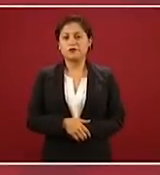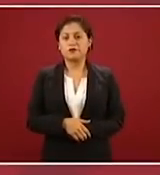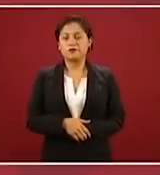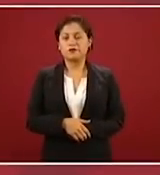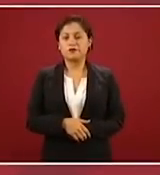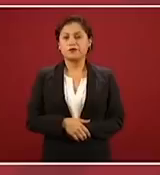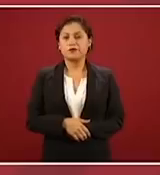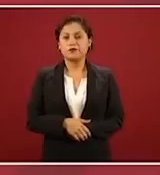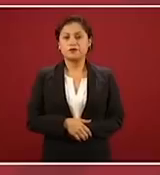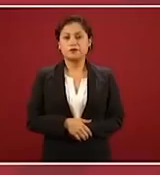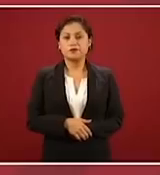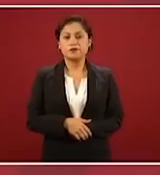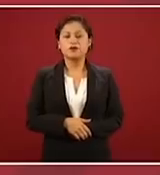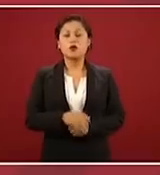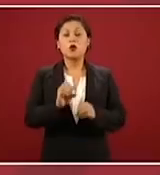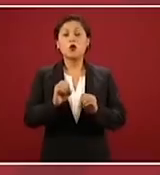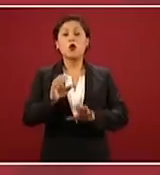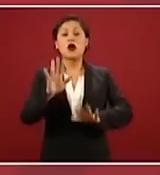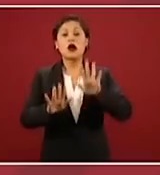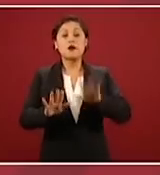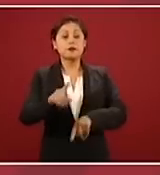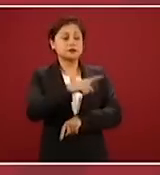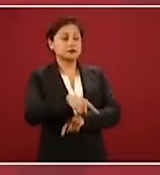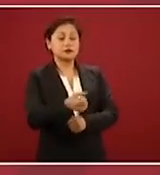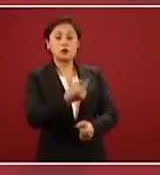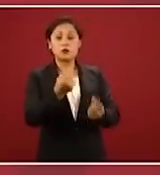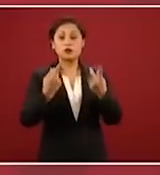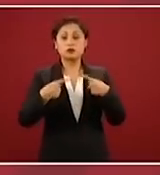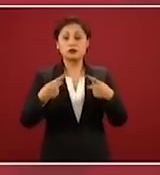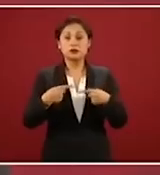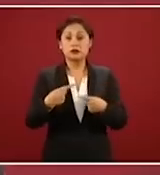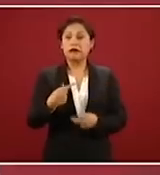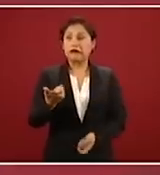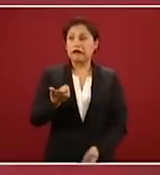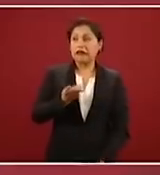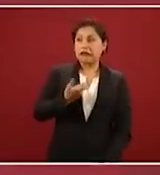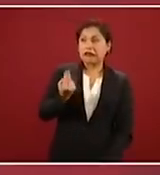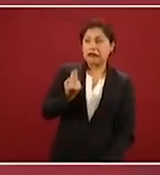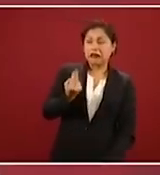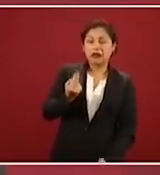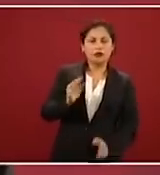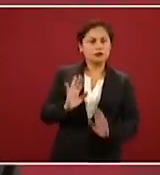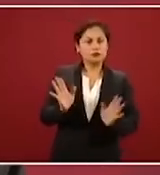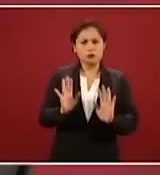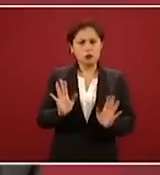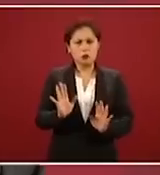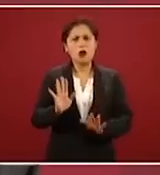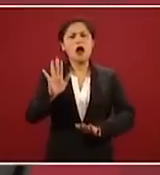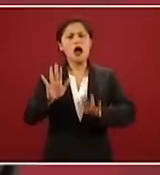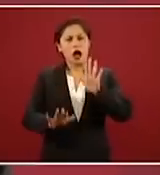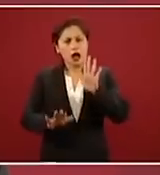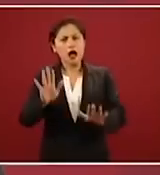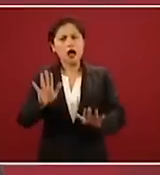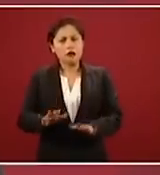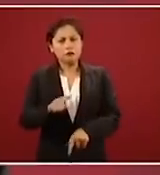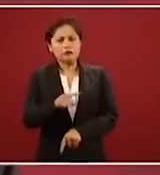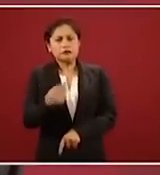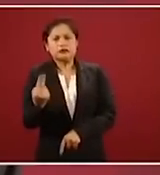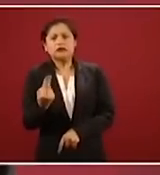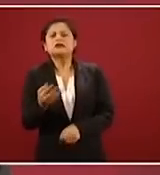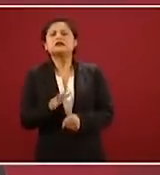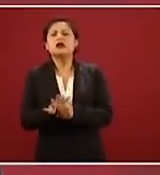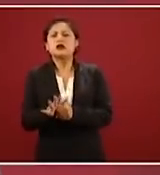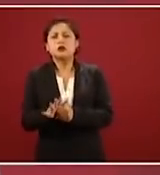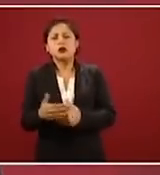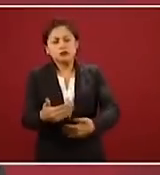bienes materiales o dinero, sino muchas veces hasta consuelo,